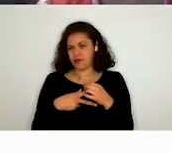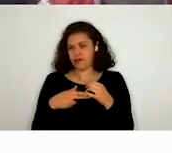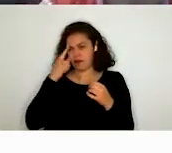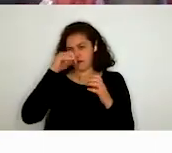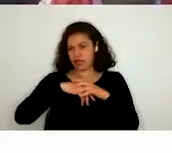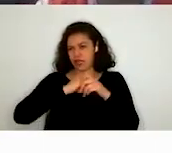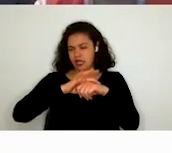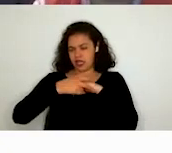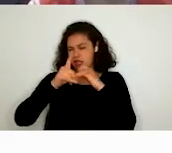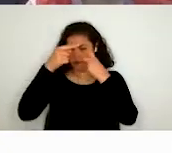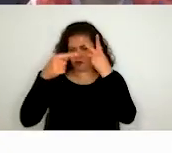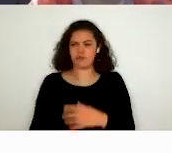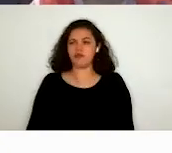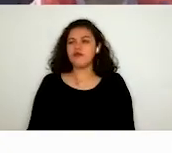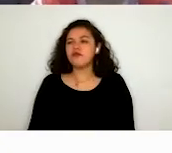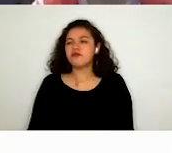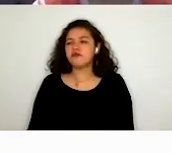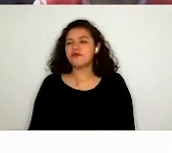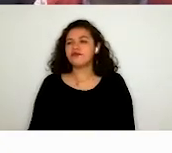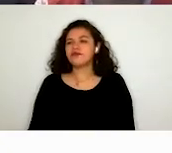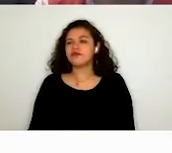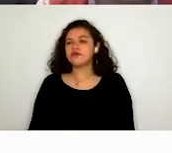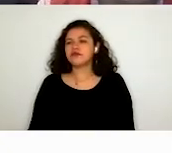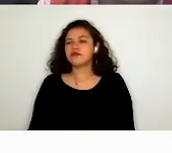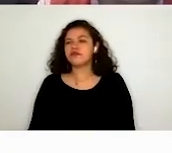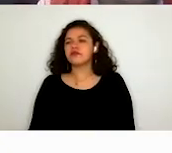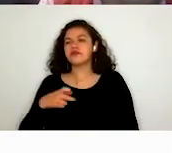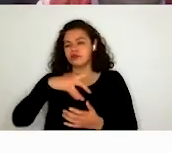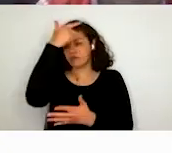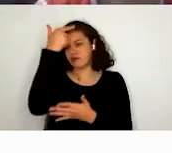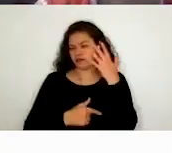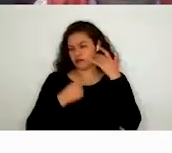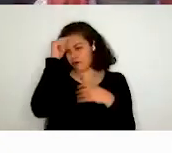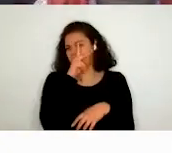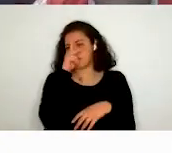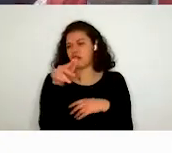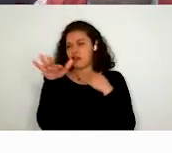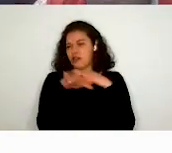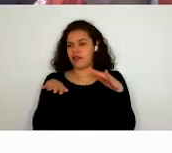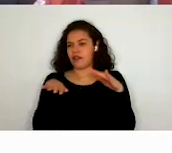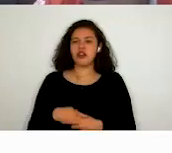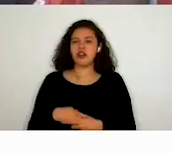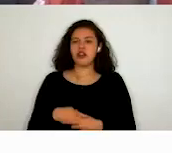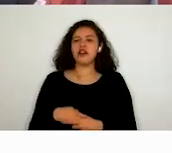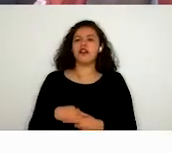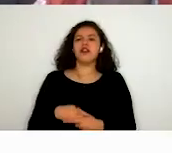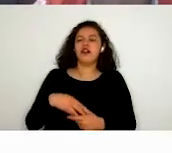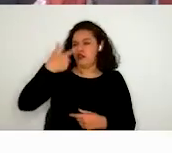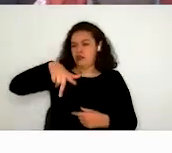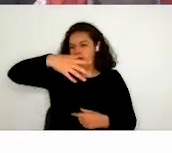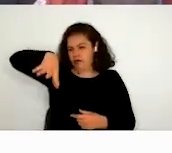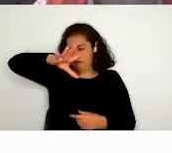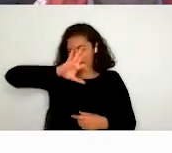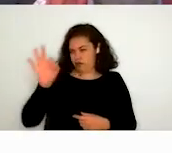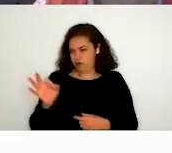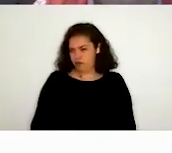etc. Esta lista la pueden consultar en los términos de referencia. Si ustedes los buscan,